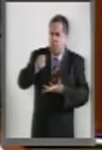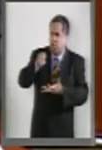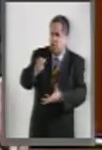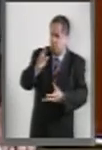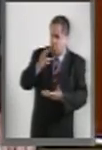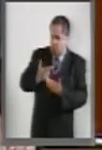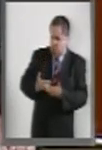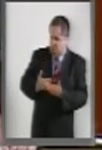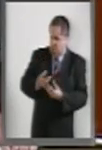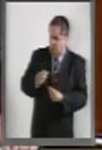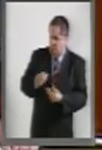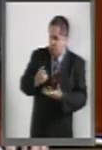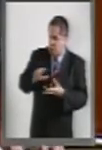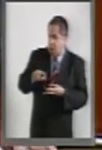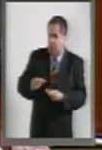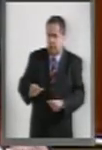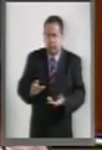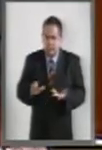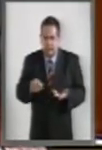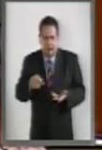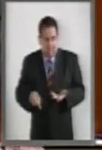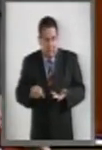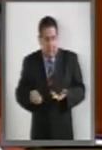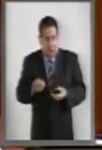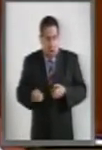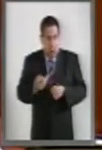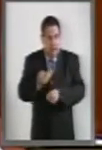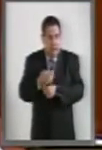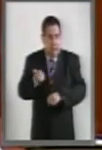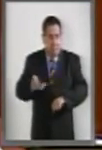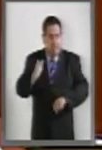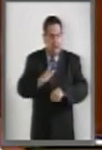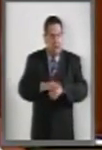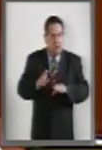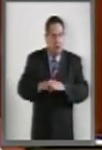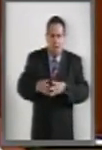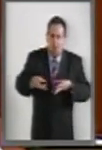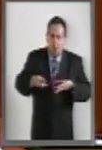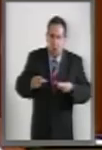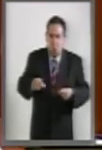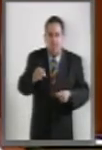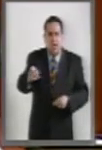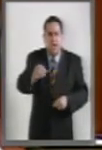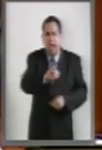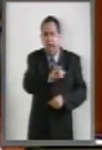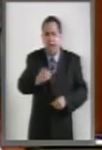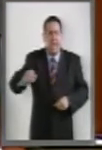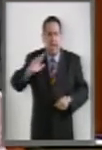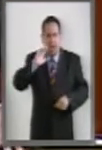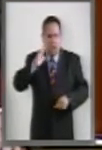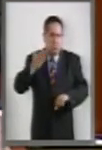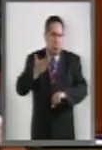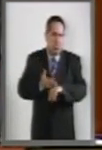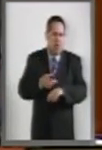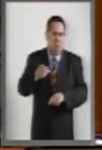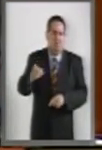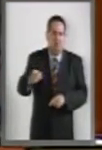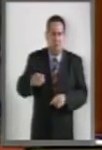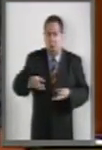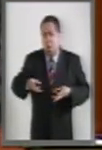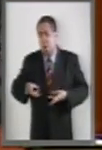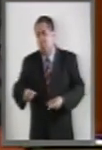esta administración ha hecho un gasto irresponsable de los recursos